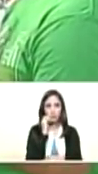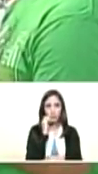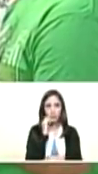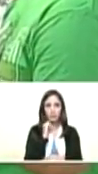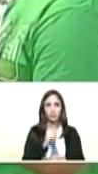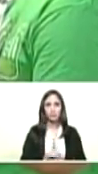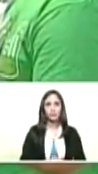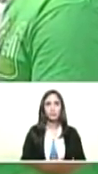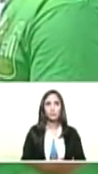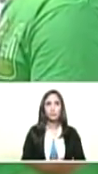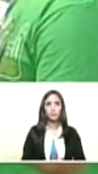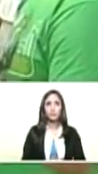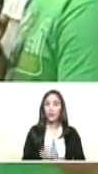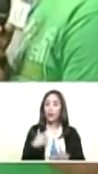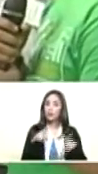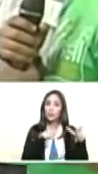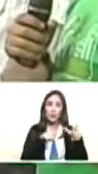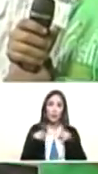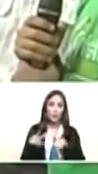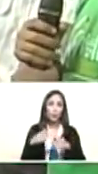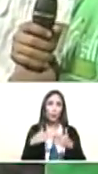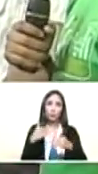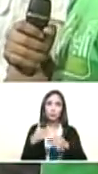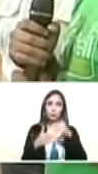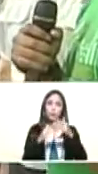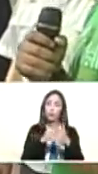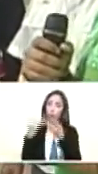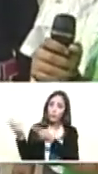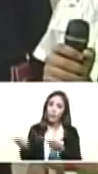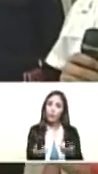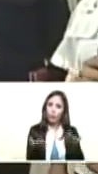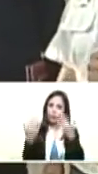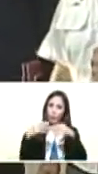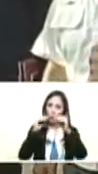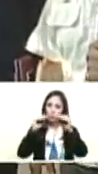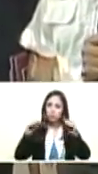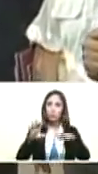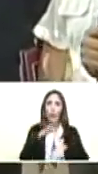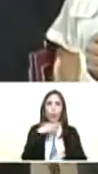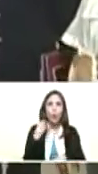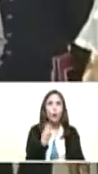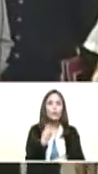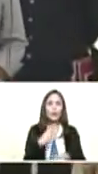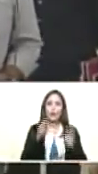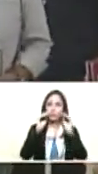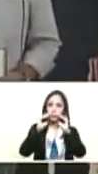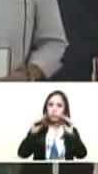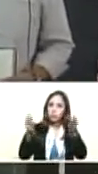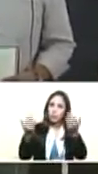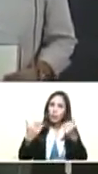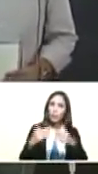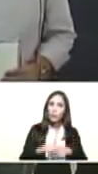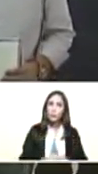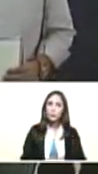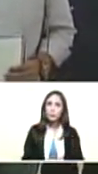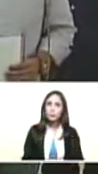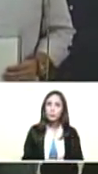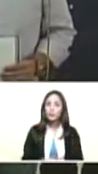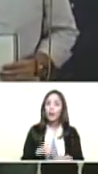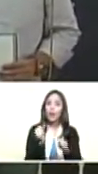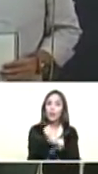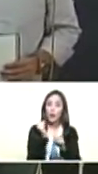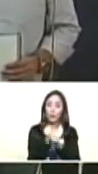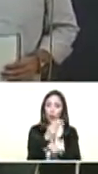Bueno, esa es la línea, compadre. Yo invito a la juventud, mira, ahí está la cámara, invito a la juventud, al Plan Chamba